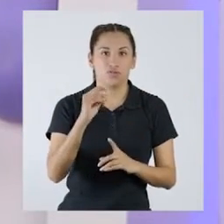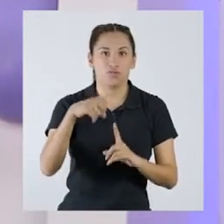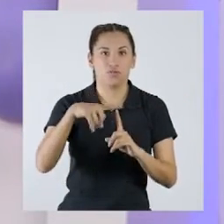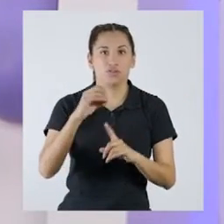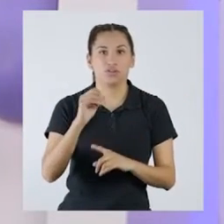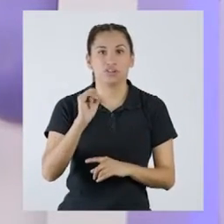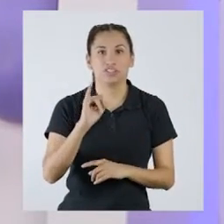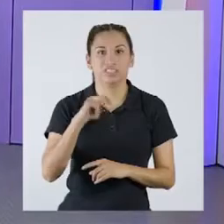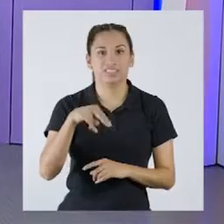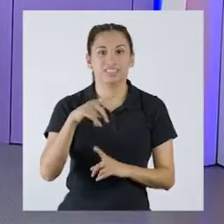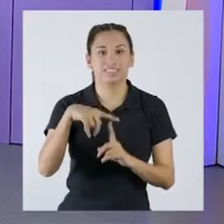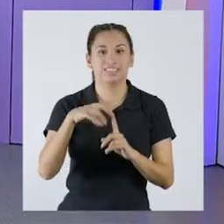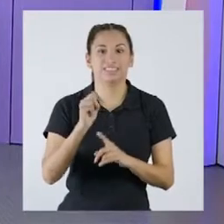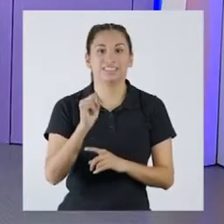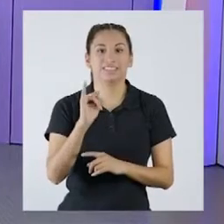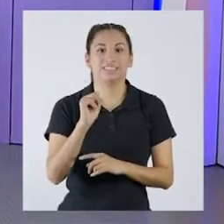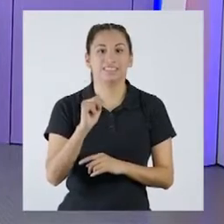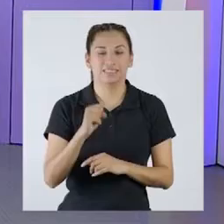fotosíntesis.